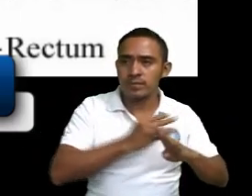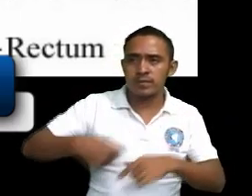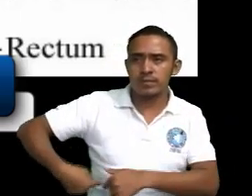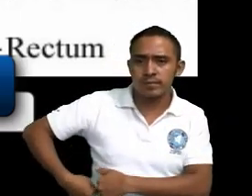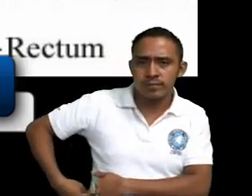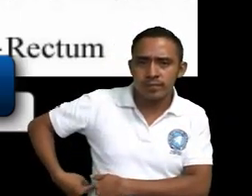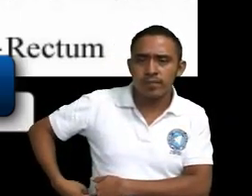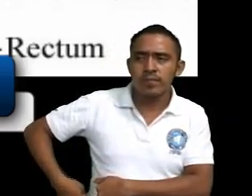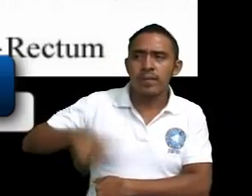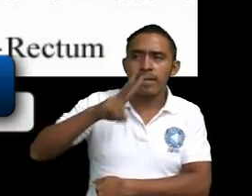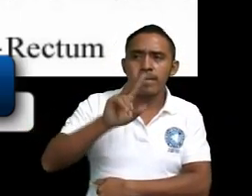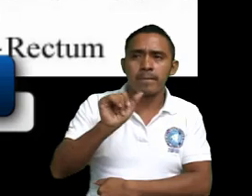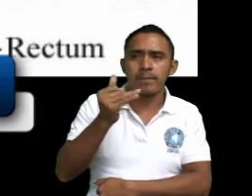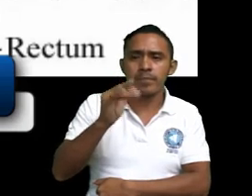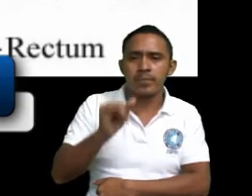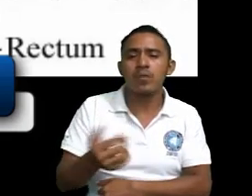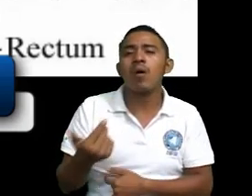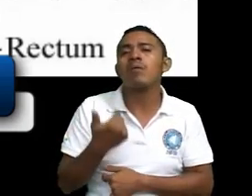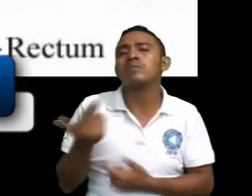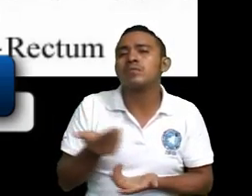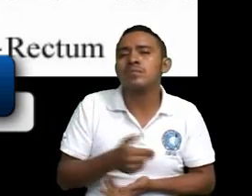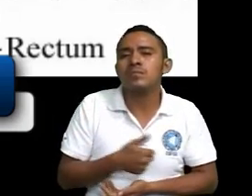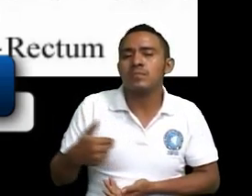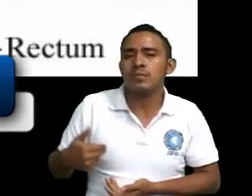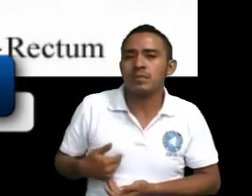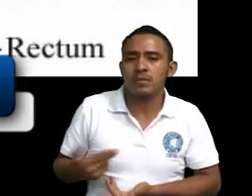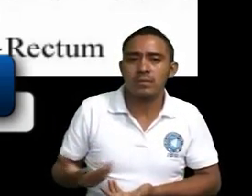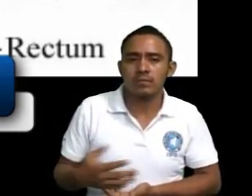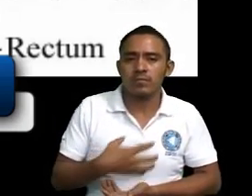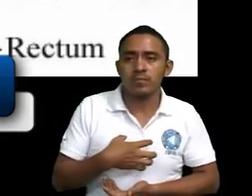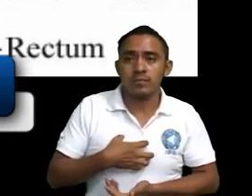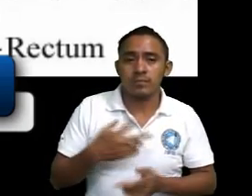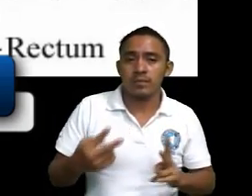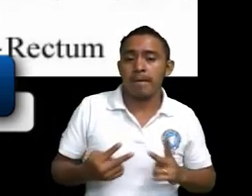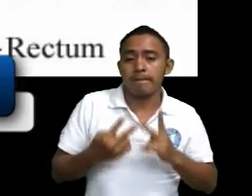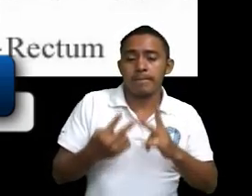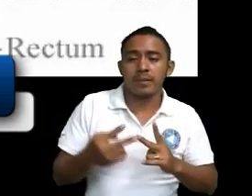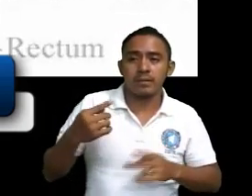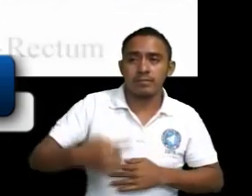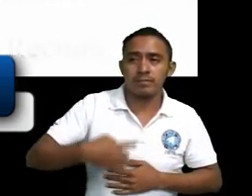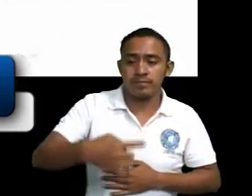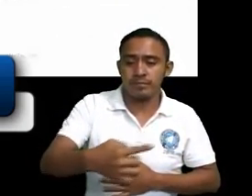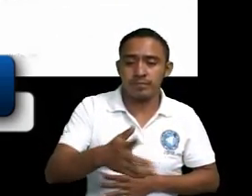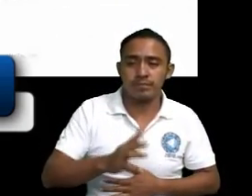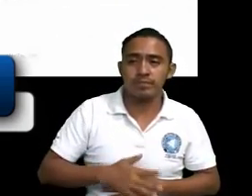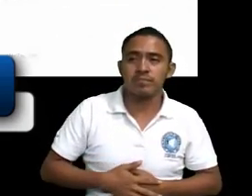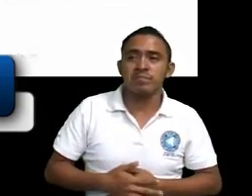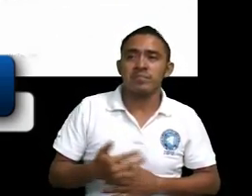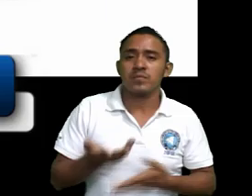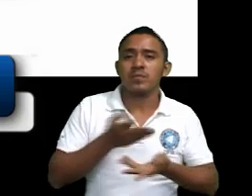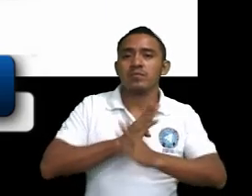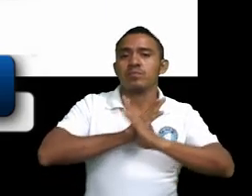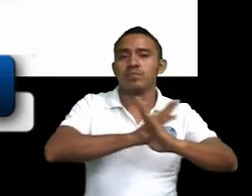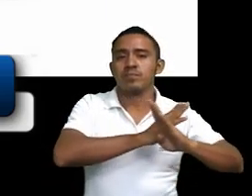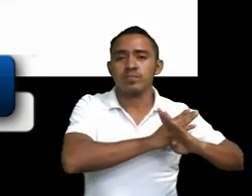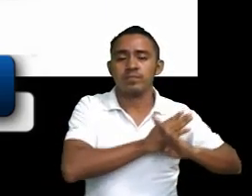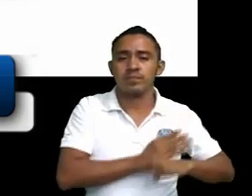trastornos en la vesícula? ¿Qué debemos hacer nosotros desde nuestra vida cotidiana para evitar estos